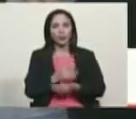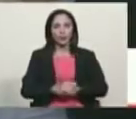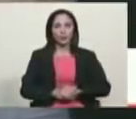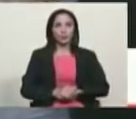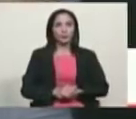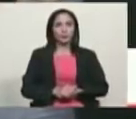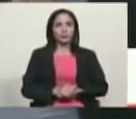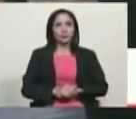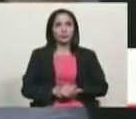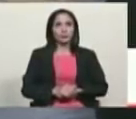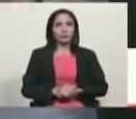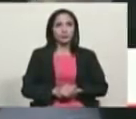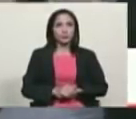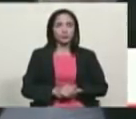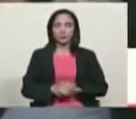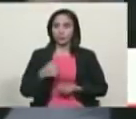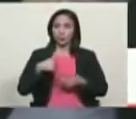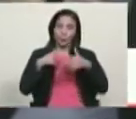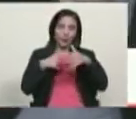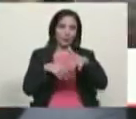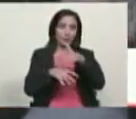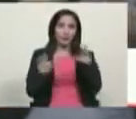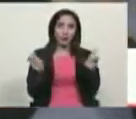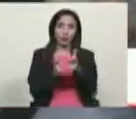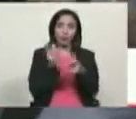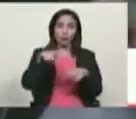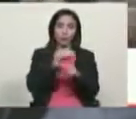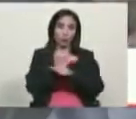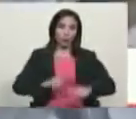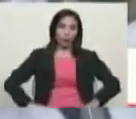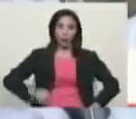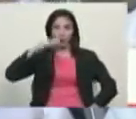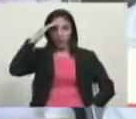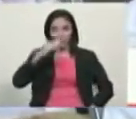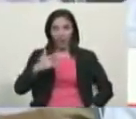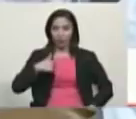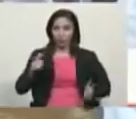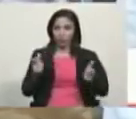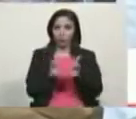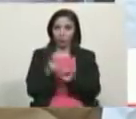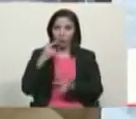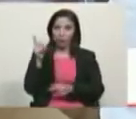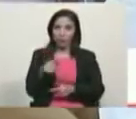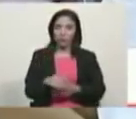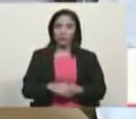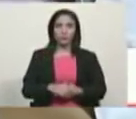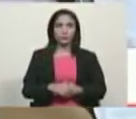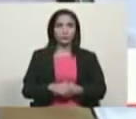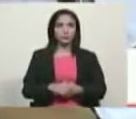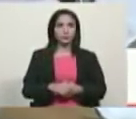He tenido marcha militar y reunión con la Guardia Nacional Bolivariana.